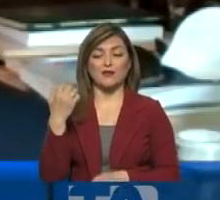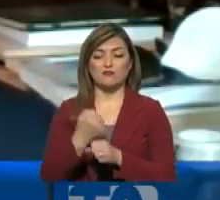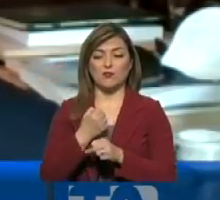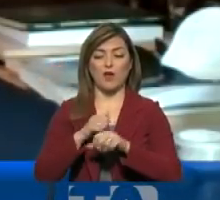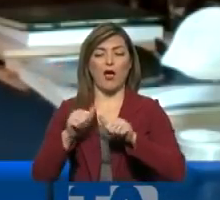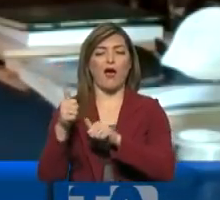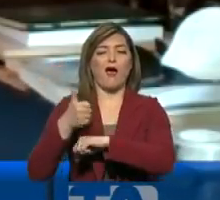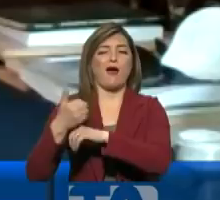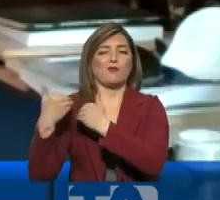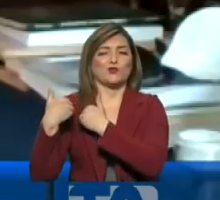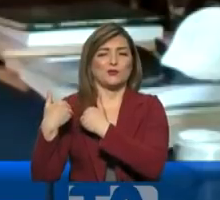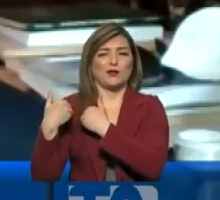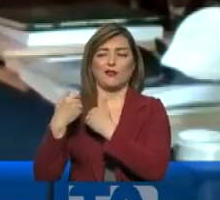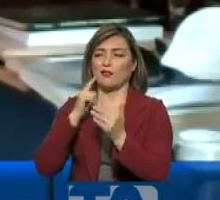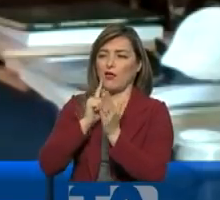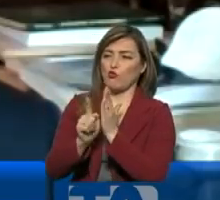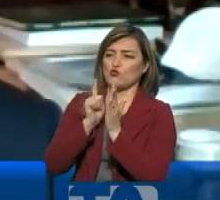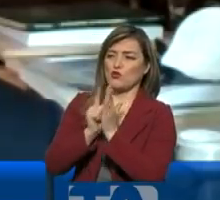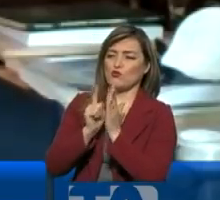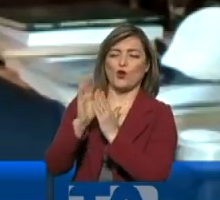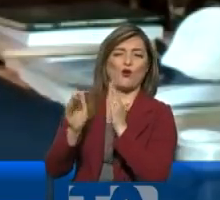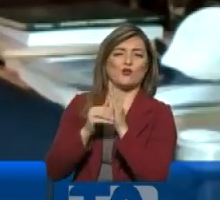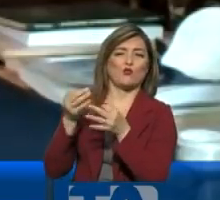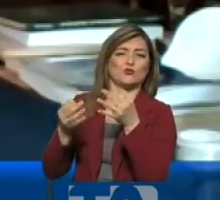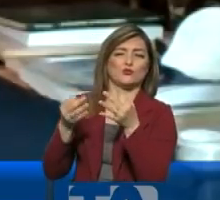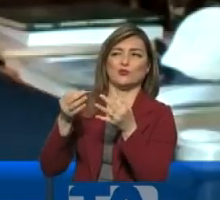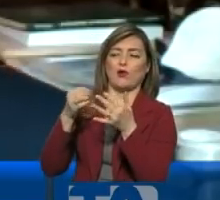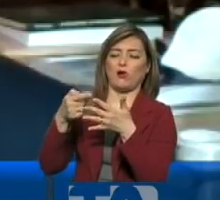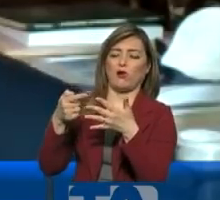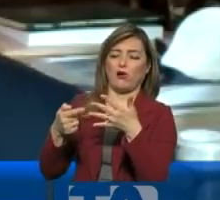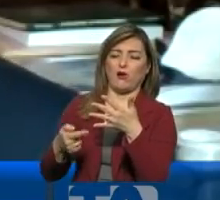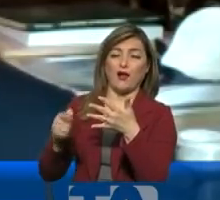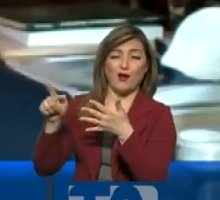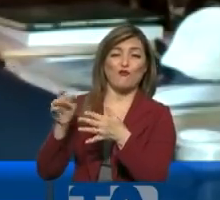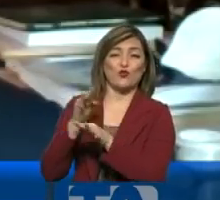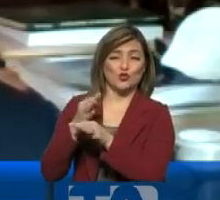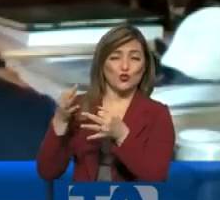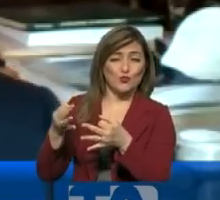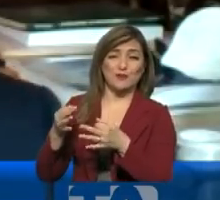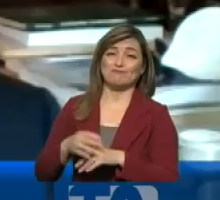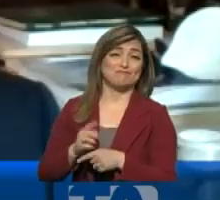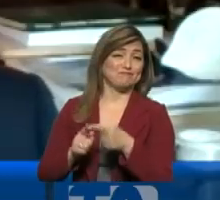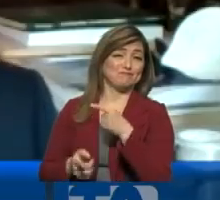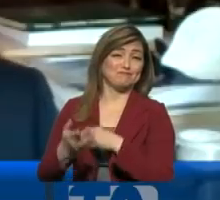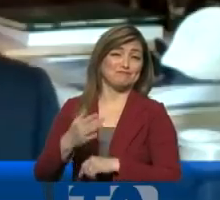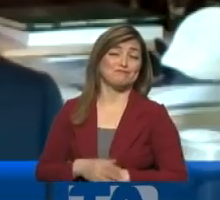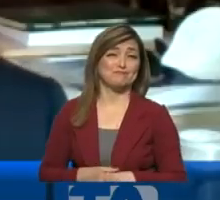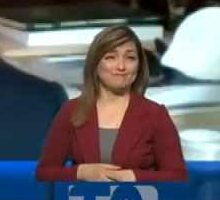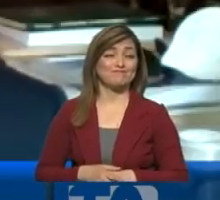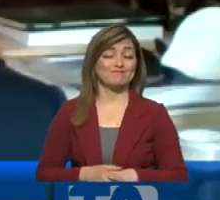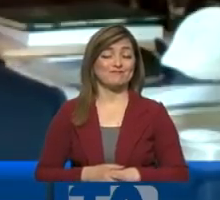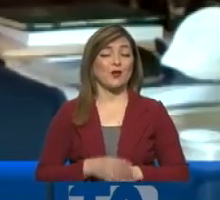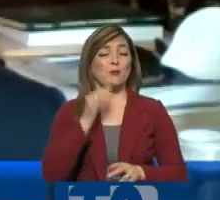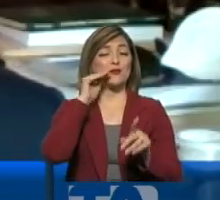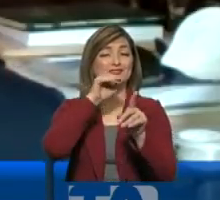con una serie de procesos judiciales, con lo que hoy sabemos gracias a los